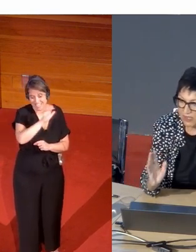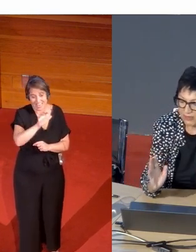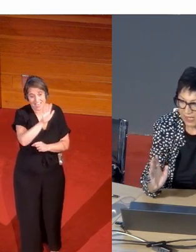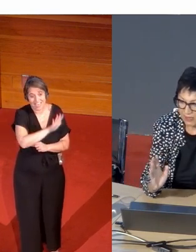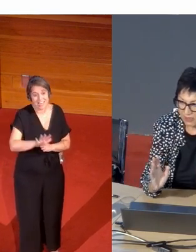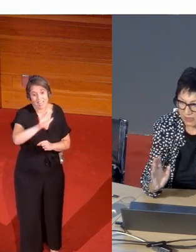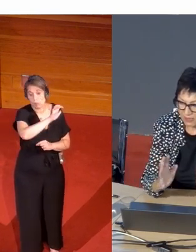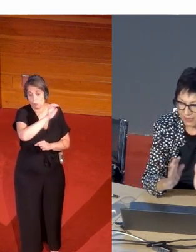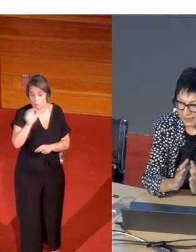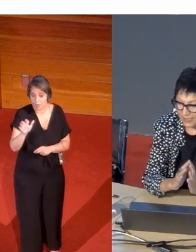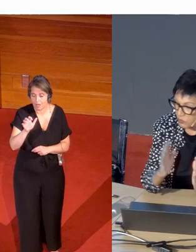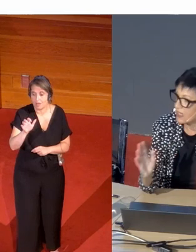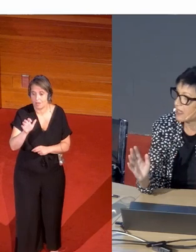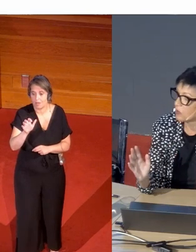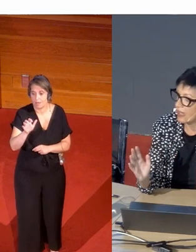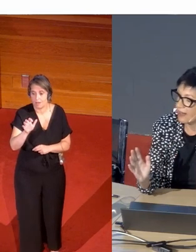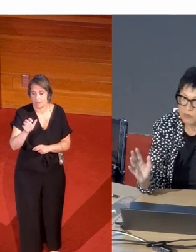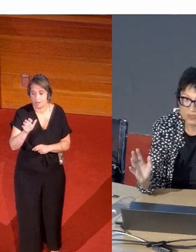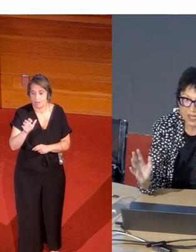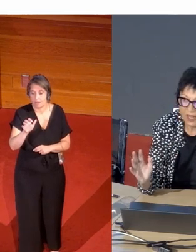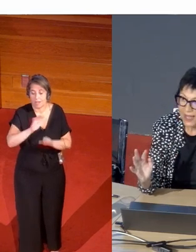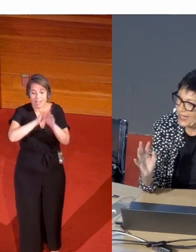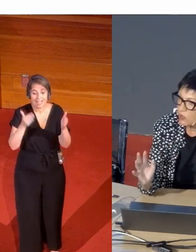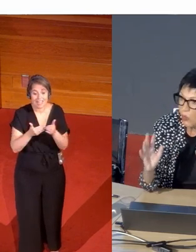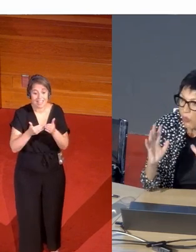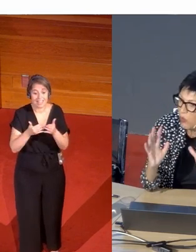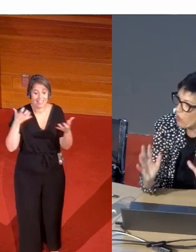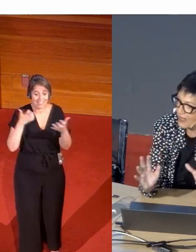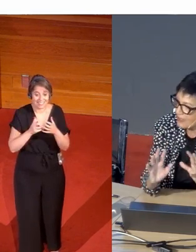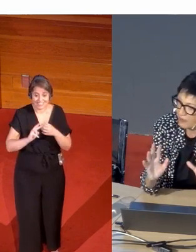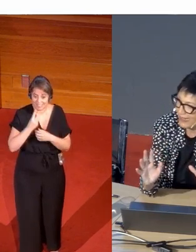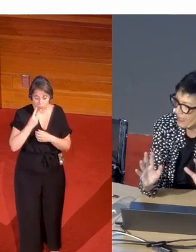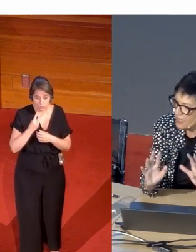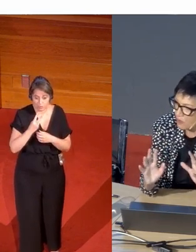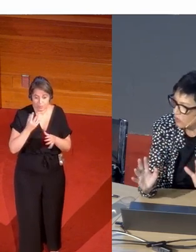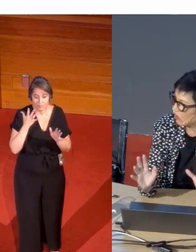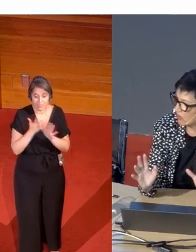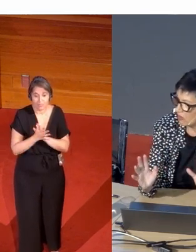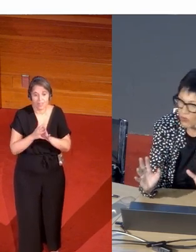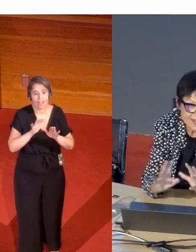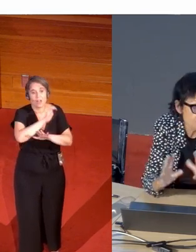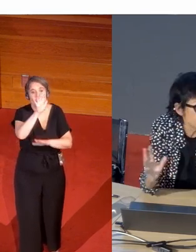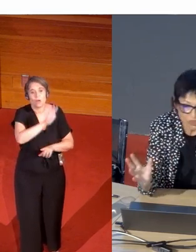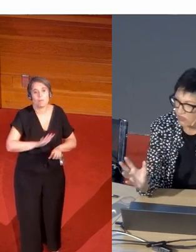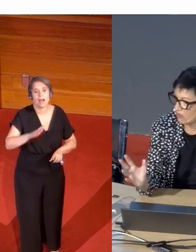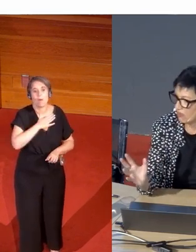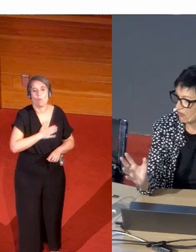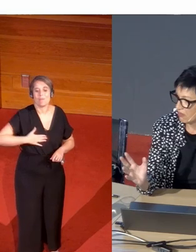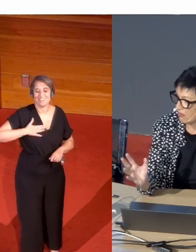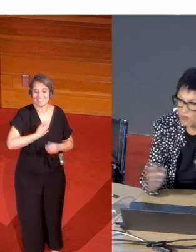Europa occidental después de la Segunda Guerra Mundial ha sido un oasis de bienestar en el mundo una